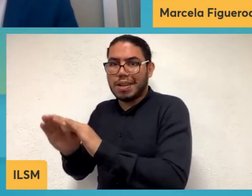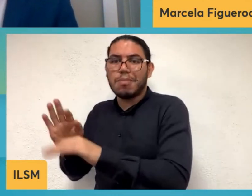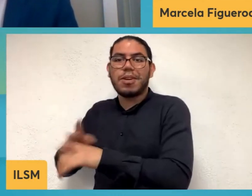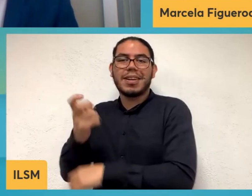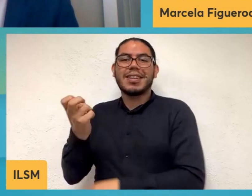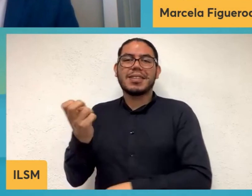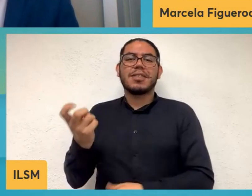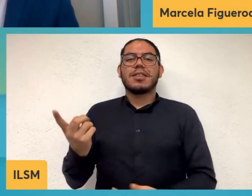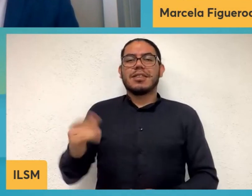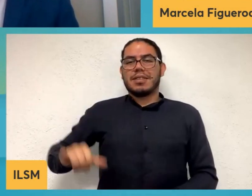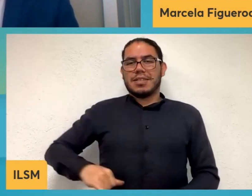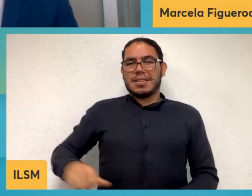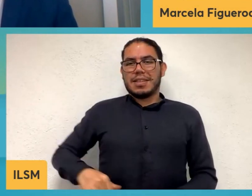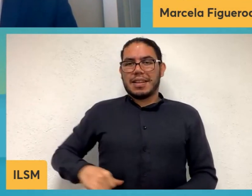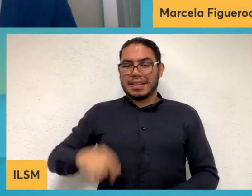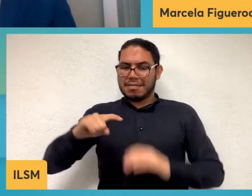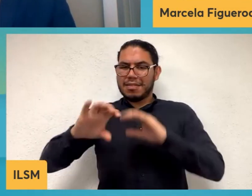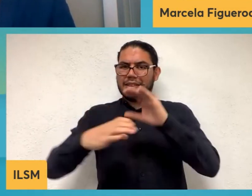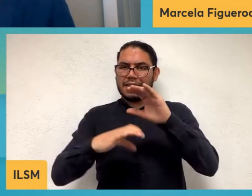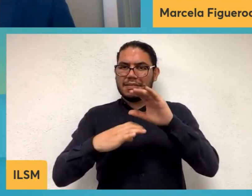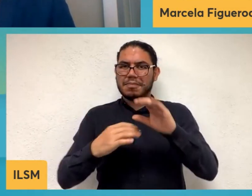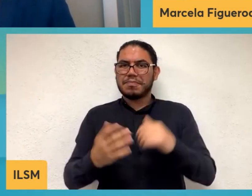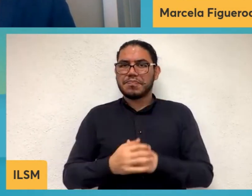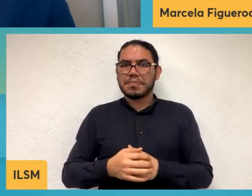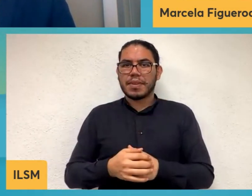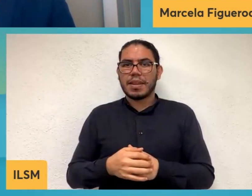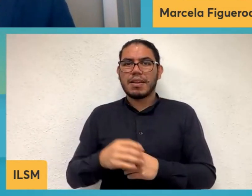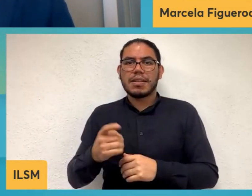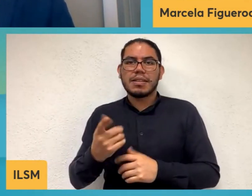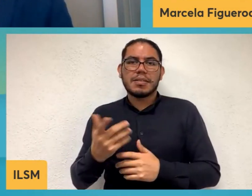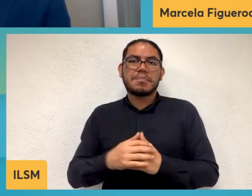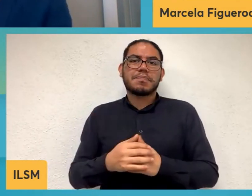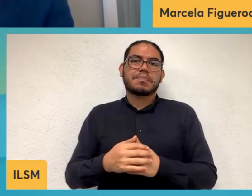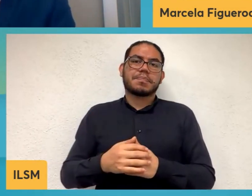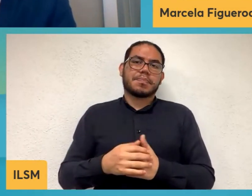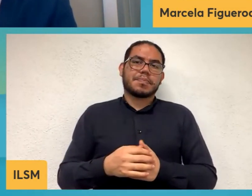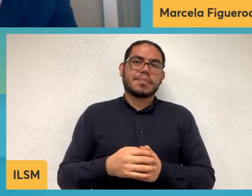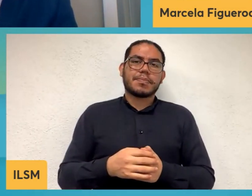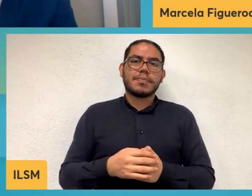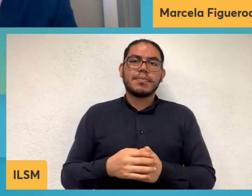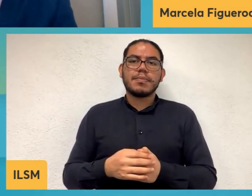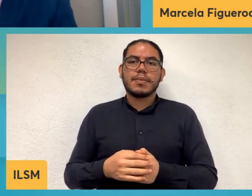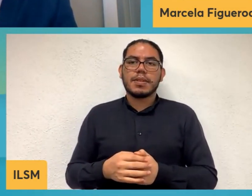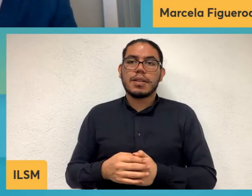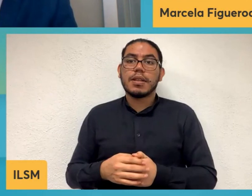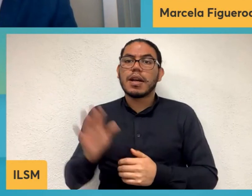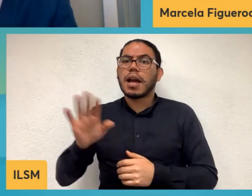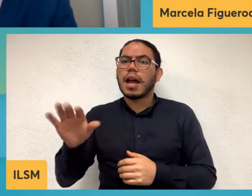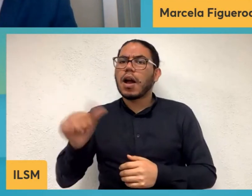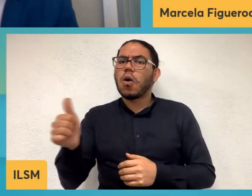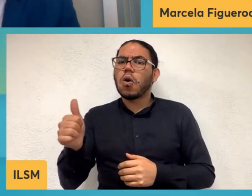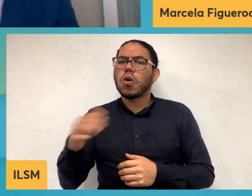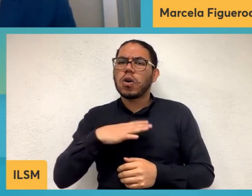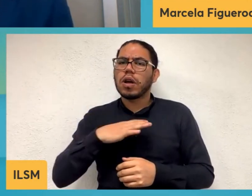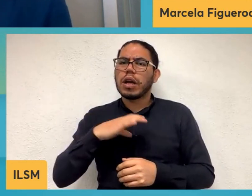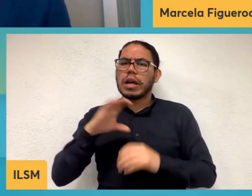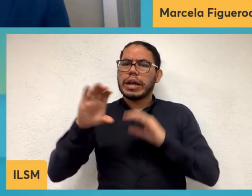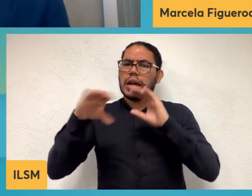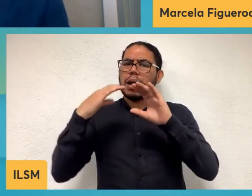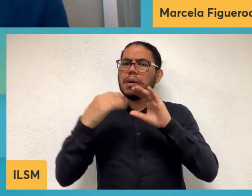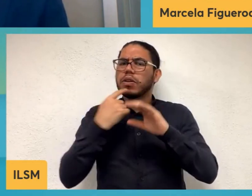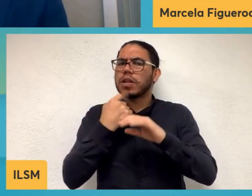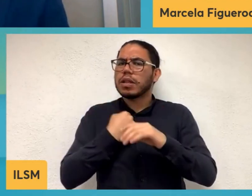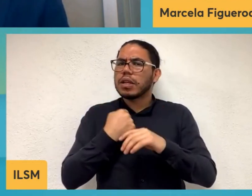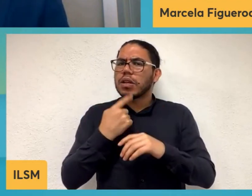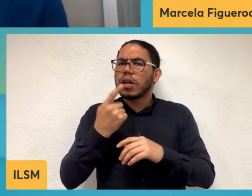nos dice Gabriela para ir fortaleciendo poco a poco este punto. Oye, hay otro comentario que me parece